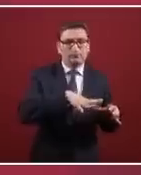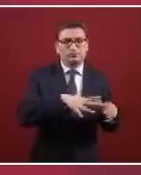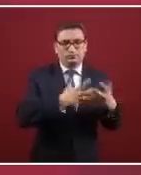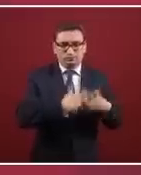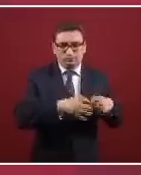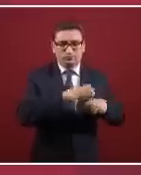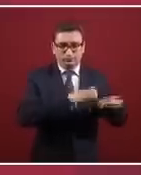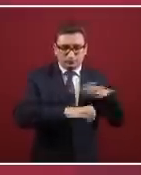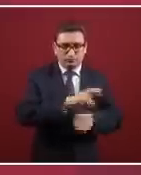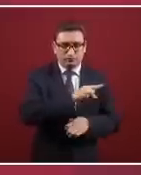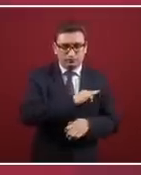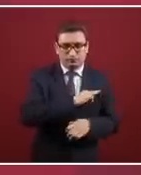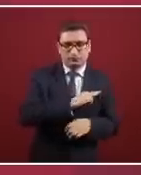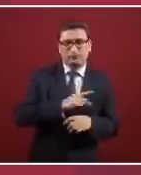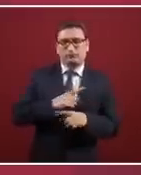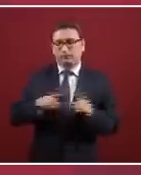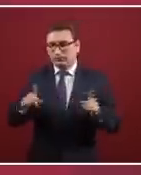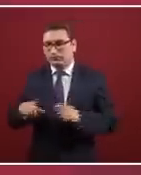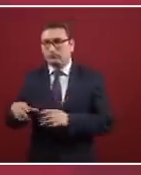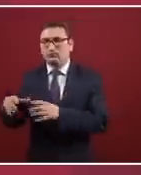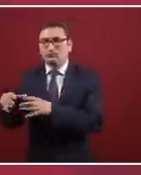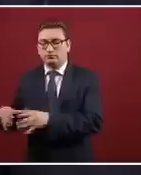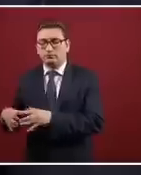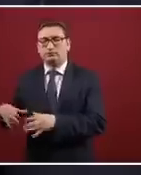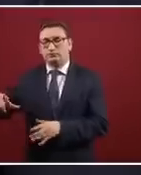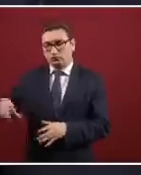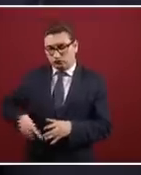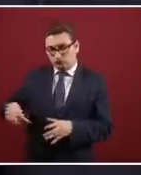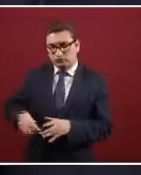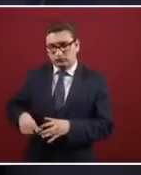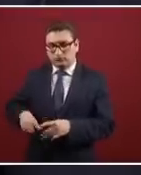cosa. No mezclar.